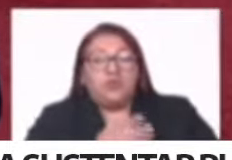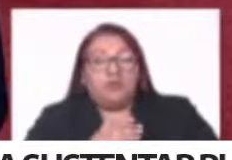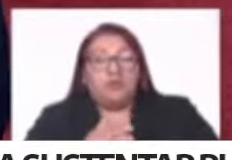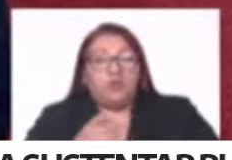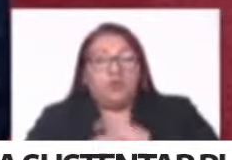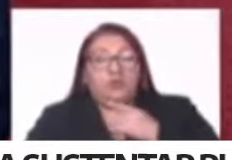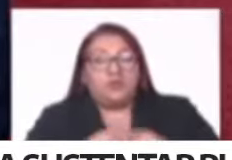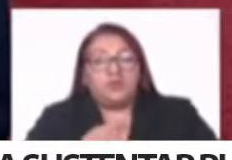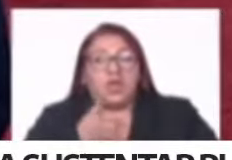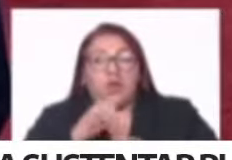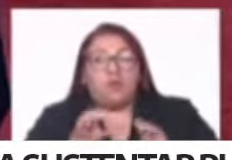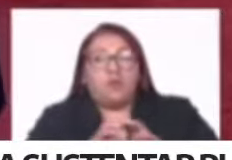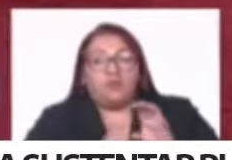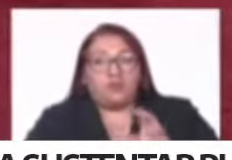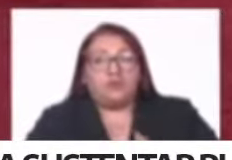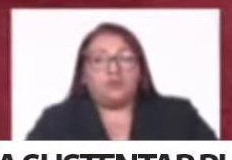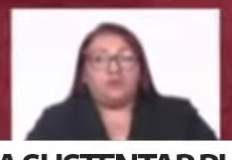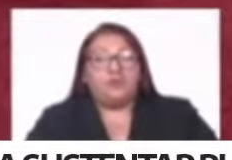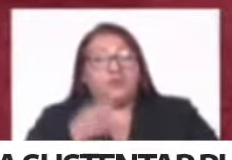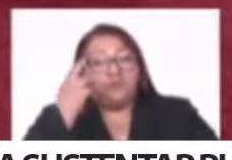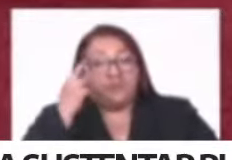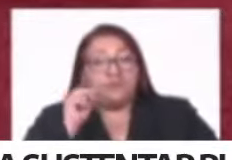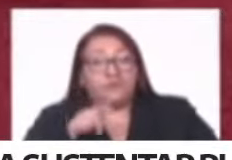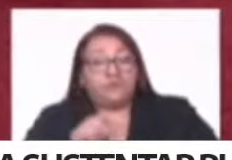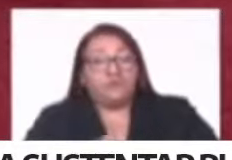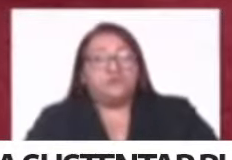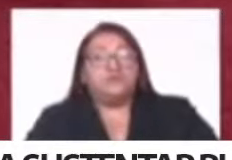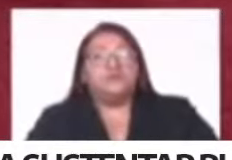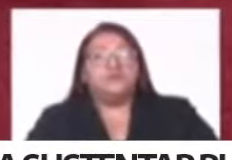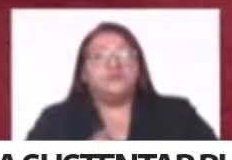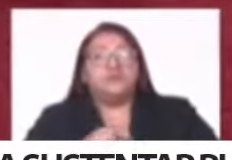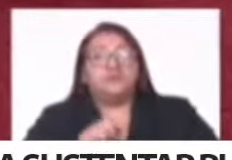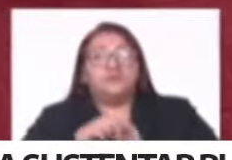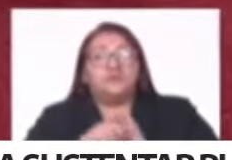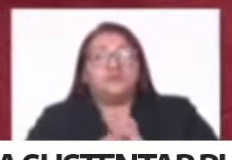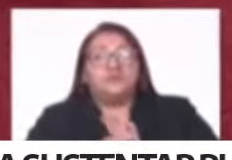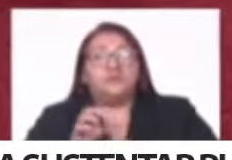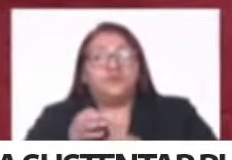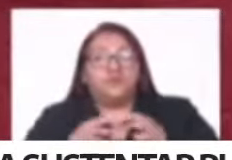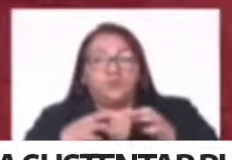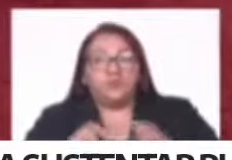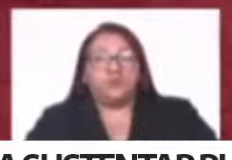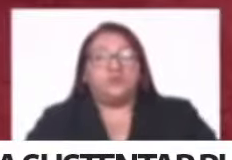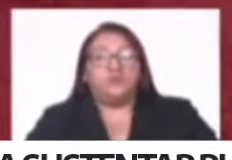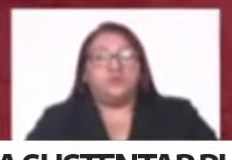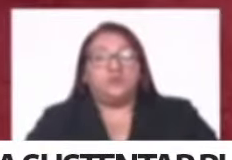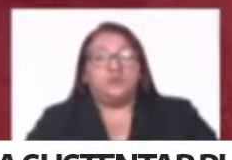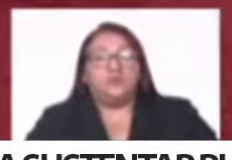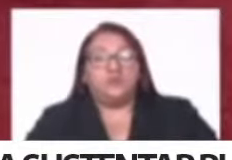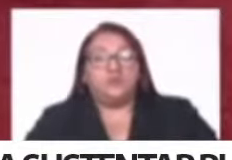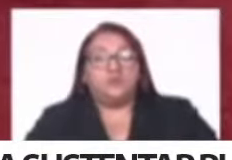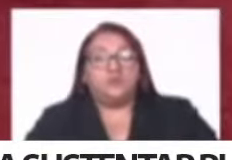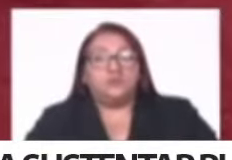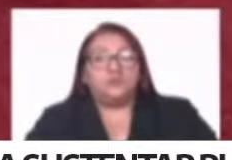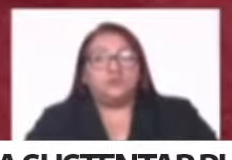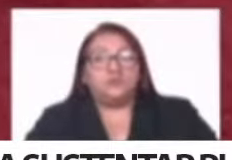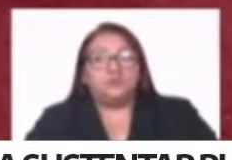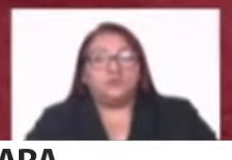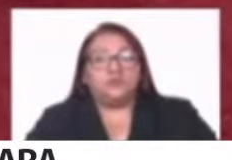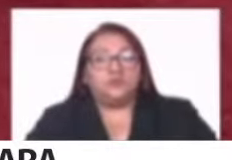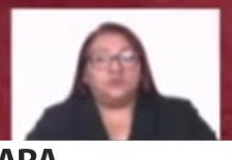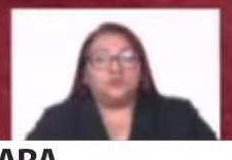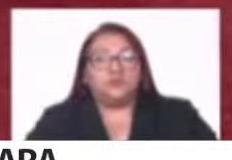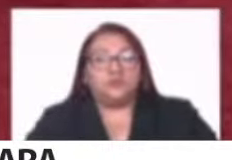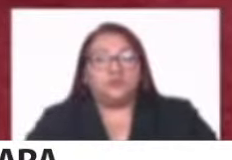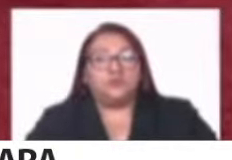universal al agua potable. Por ello, el proyecto de ley de presupuestos públicos para el año fiscal 2024